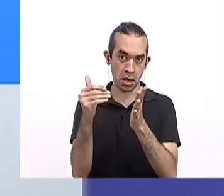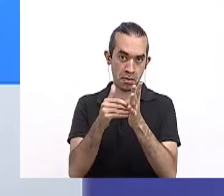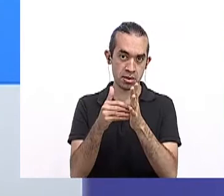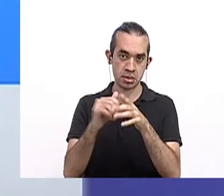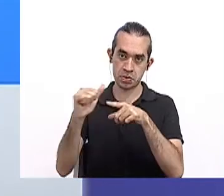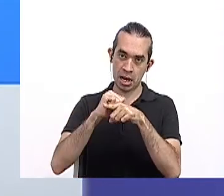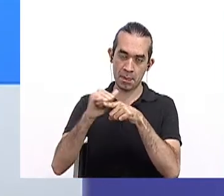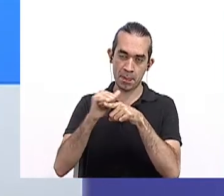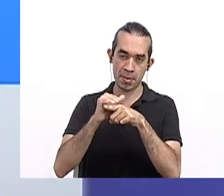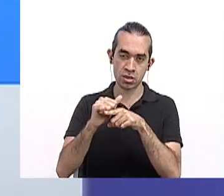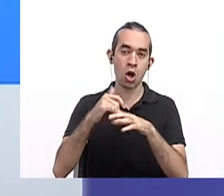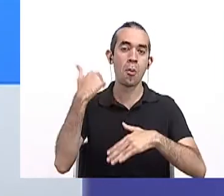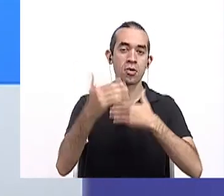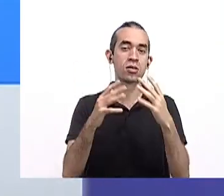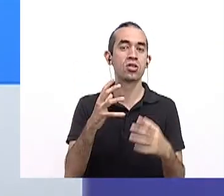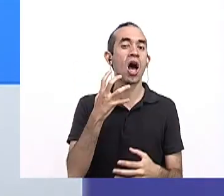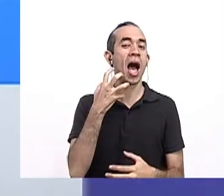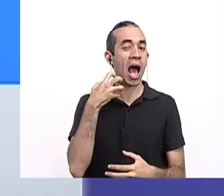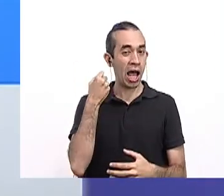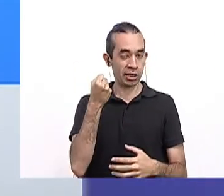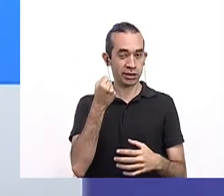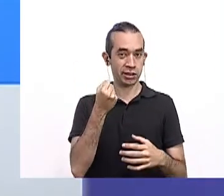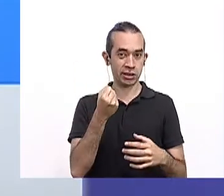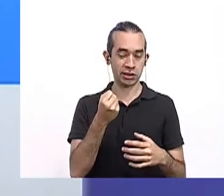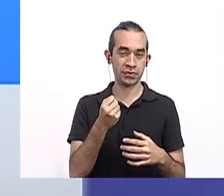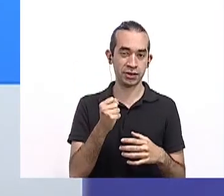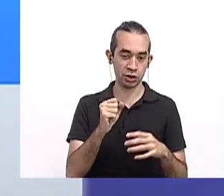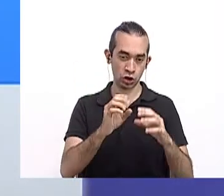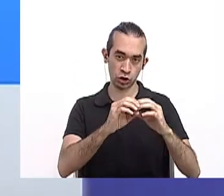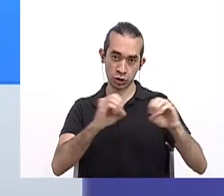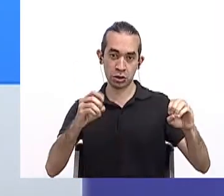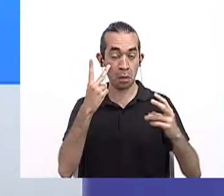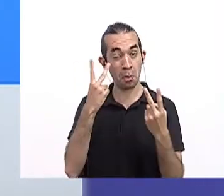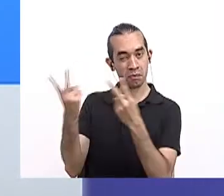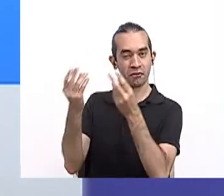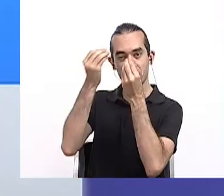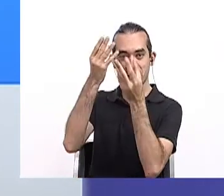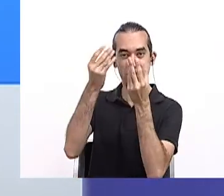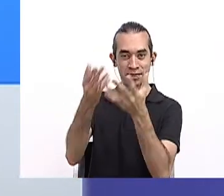de la acidificación con la siguiente información